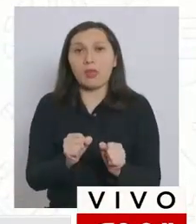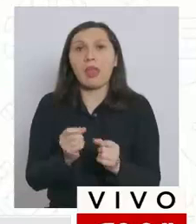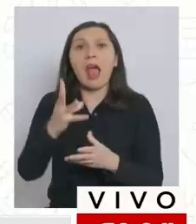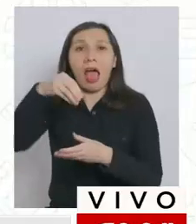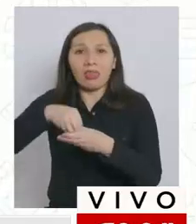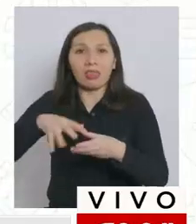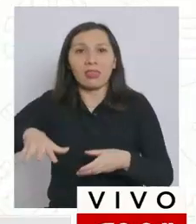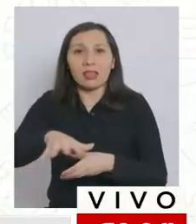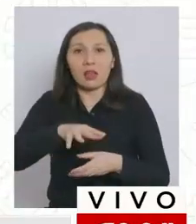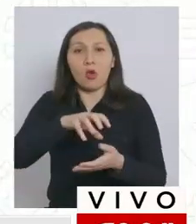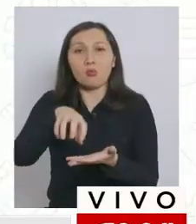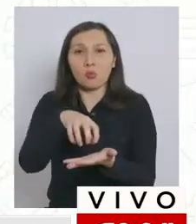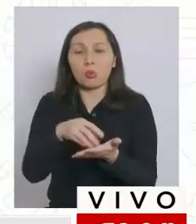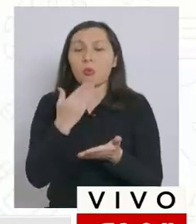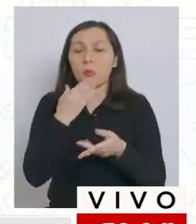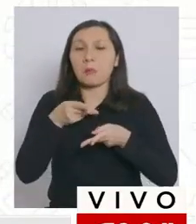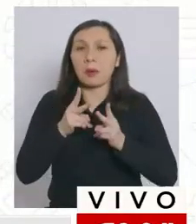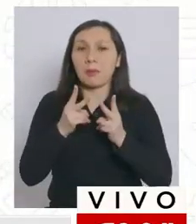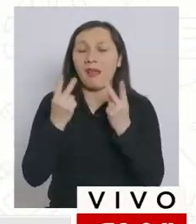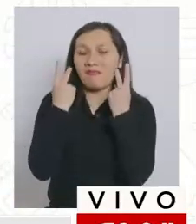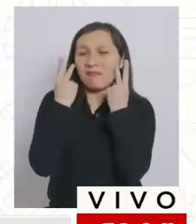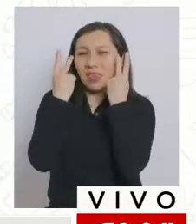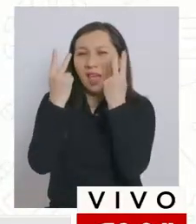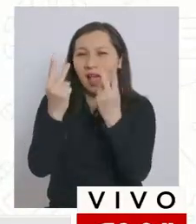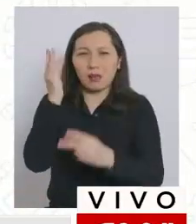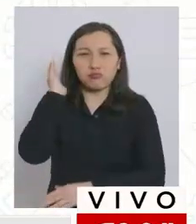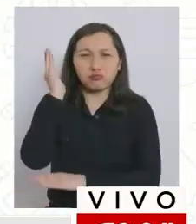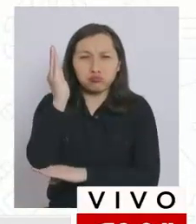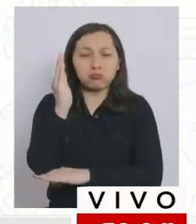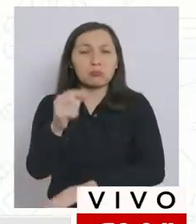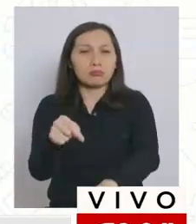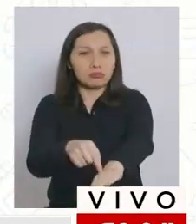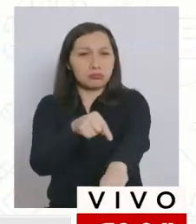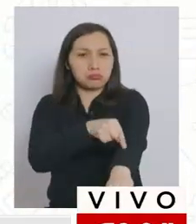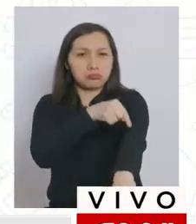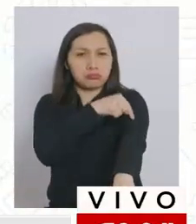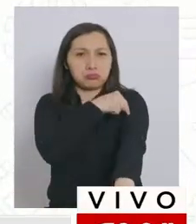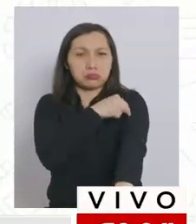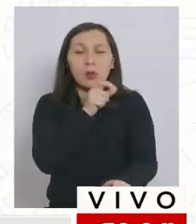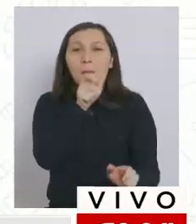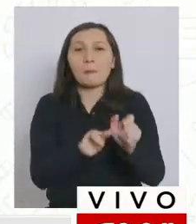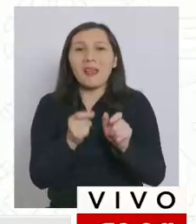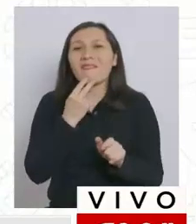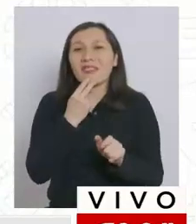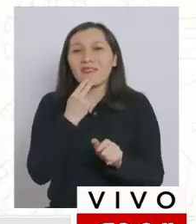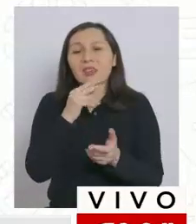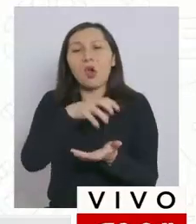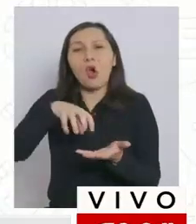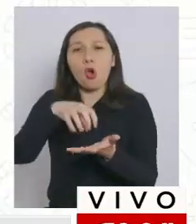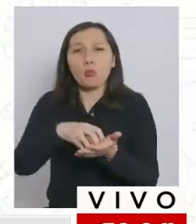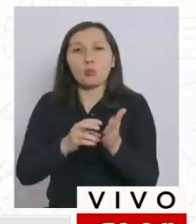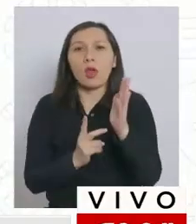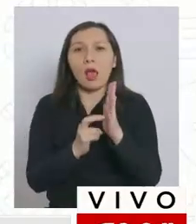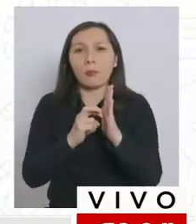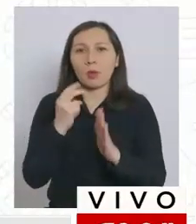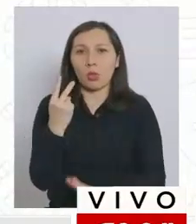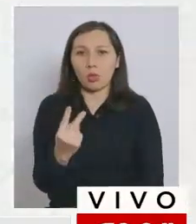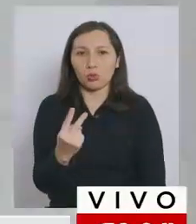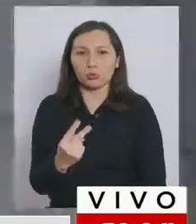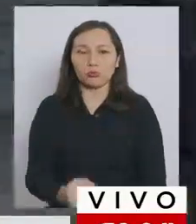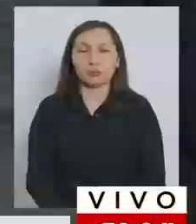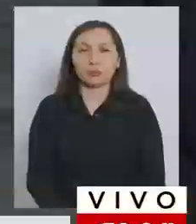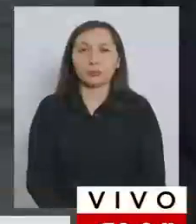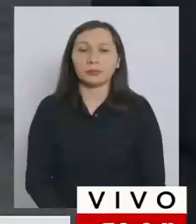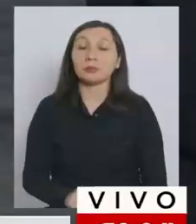comunas y también permitirá viajes entre regiones para personas que vivan en comunas fase 2